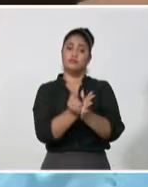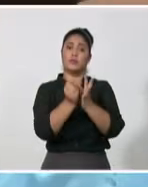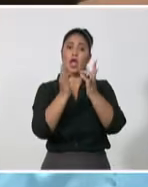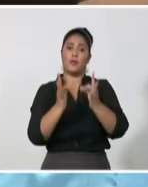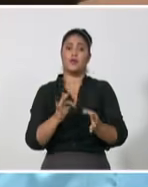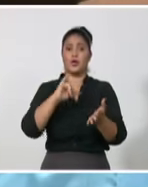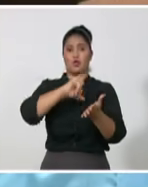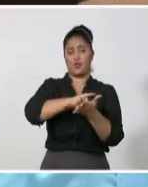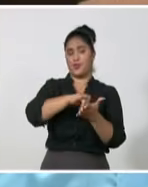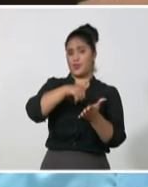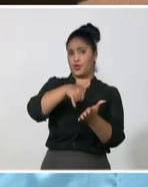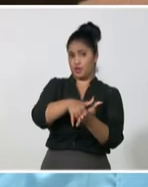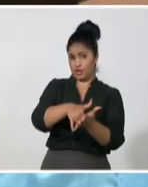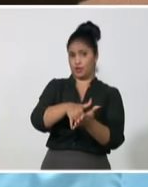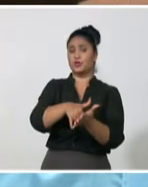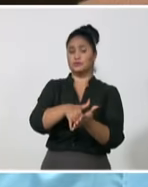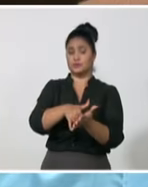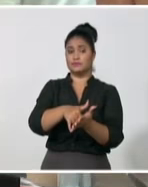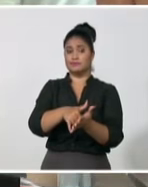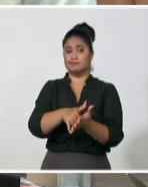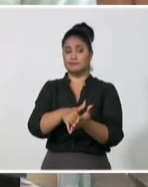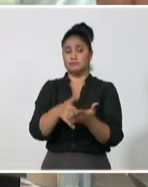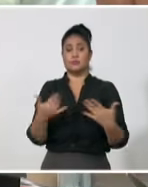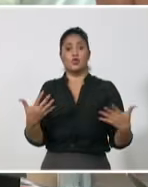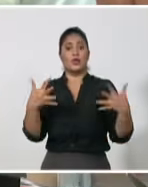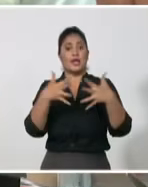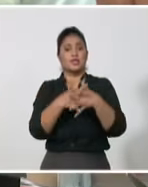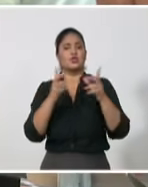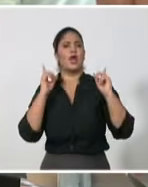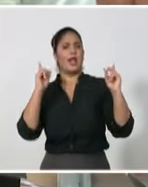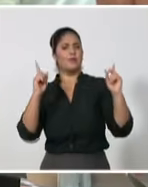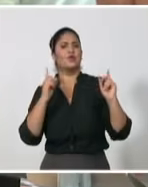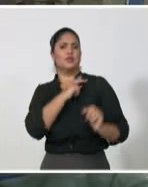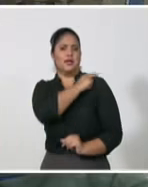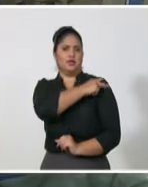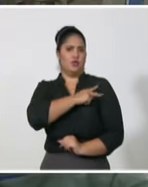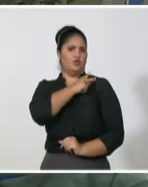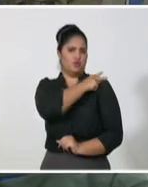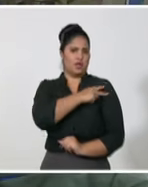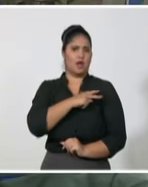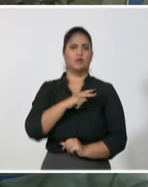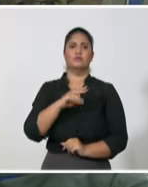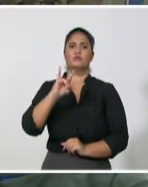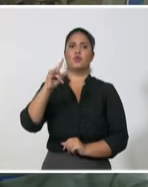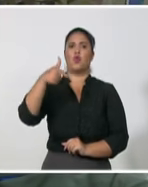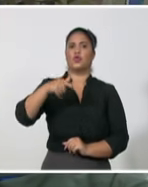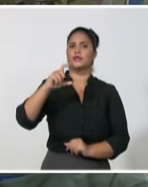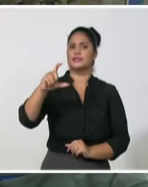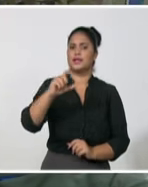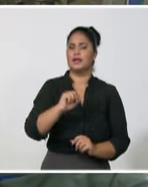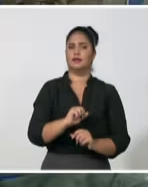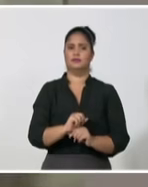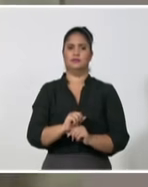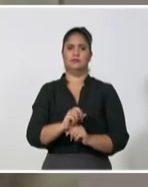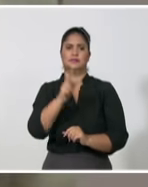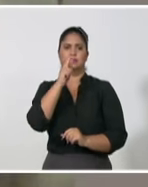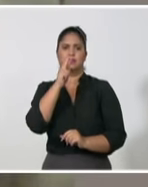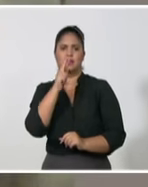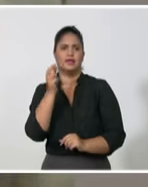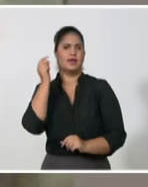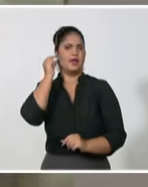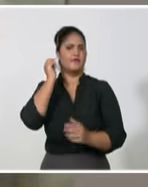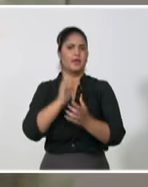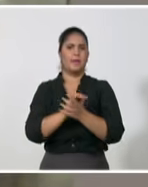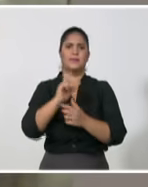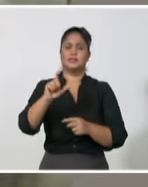titulado valoración acerca de la política de cuadros del partido lado jc las organizaciones de masas el estado y el gobierno que se